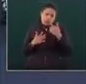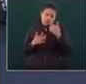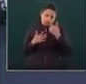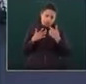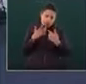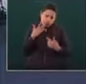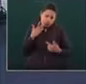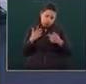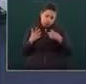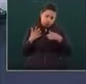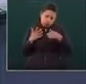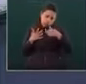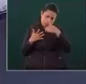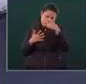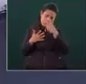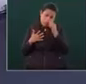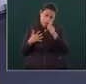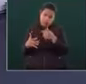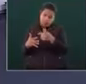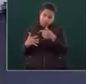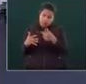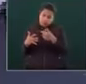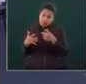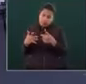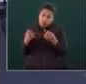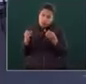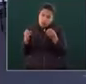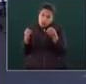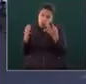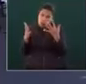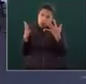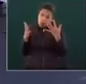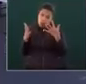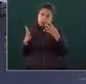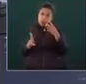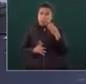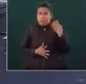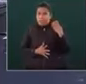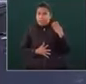anoche, que nada más de enero a septiembre